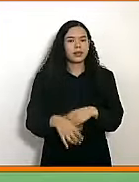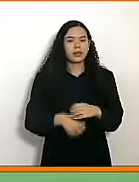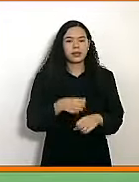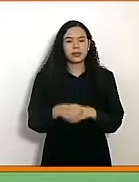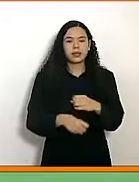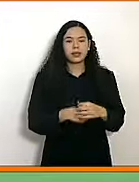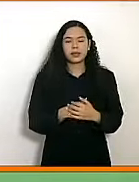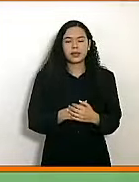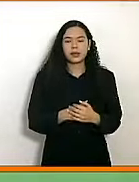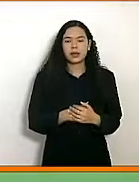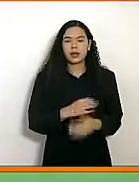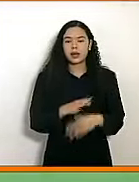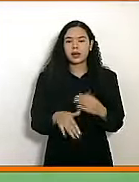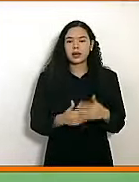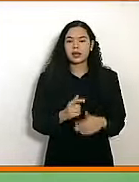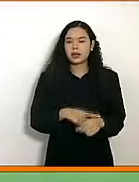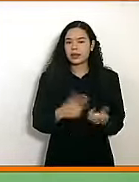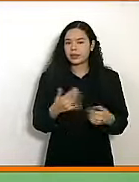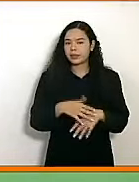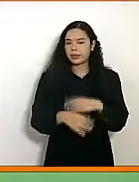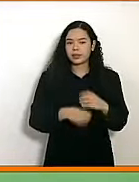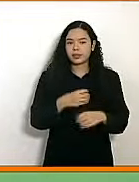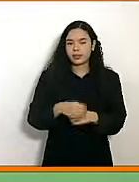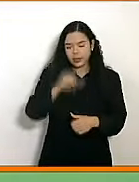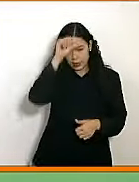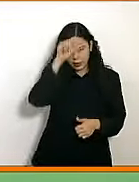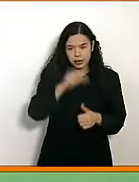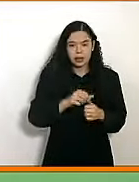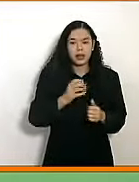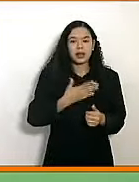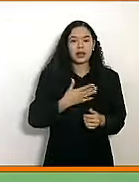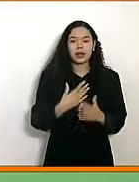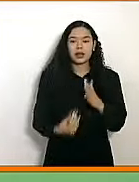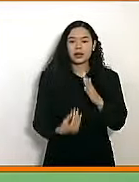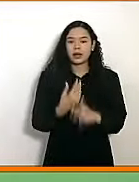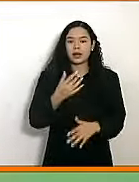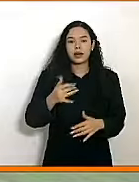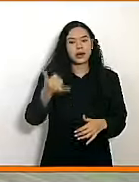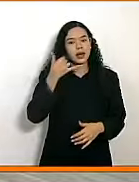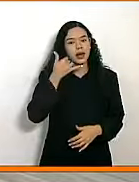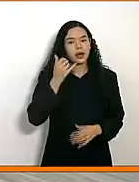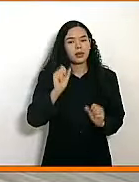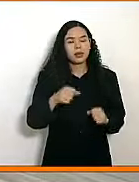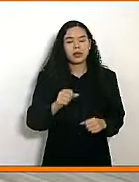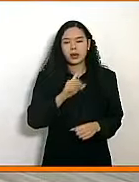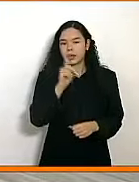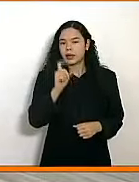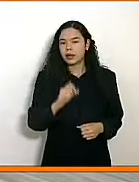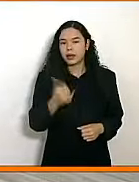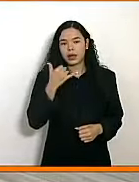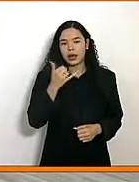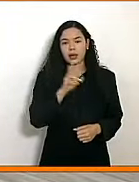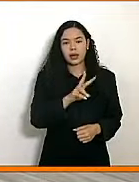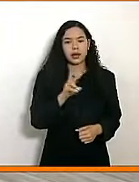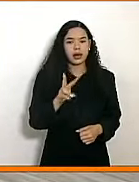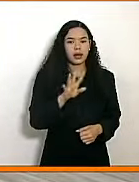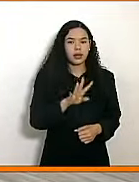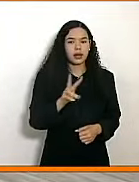esferas dentro del juego y mientras estas se mezclan, te recuerdo que tenemos una nueva línea de consultas. Puedes llamarnos al